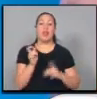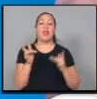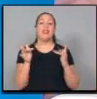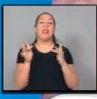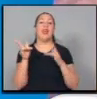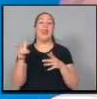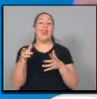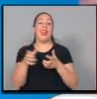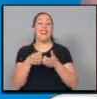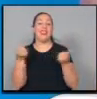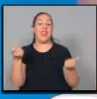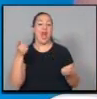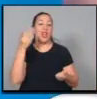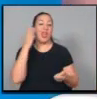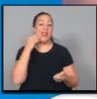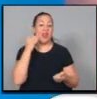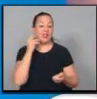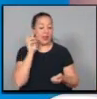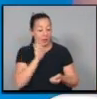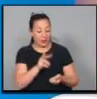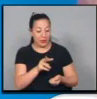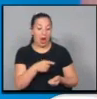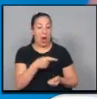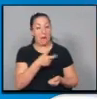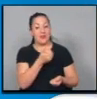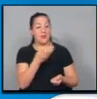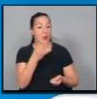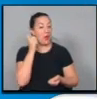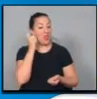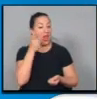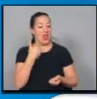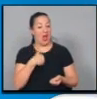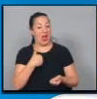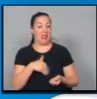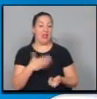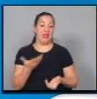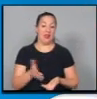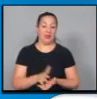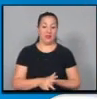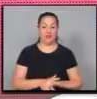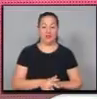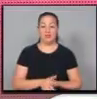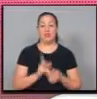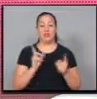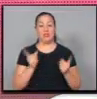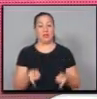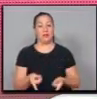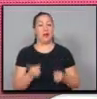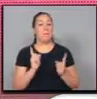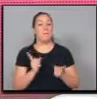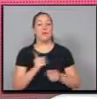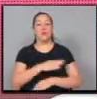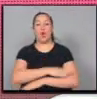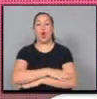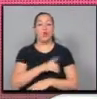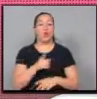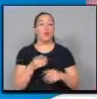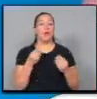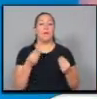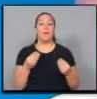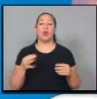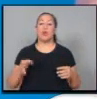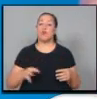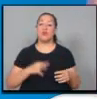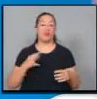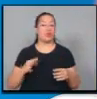redes sociales por el mundo y dijo, mirá esta, 64 años en Argentina. Siempre tuvo la misma conducta, claro, porque a lo largo de